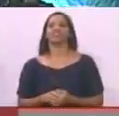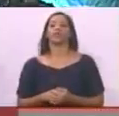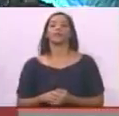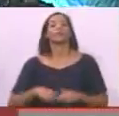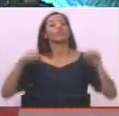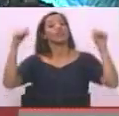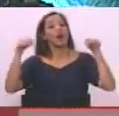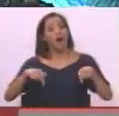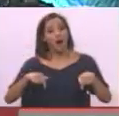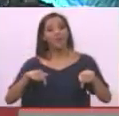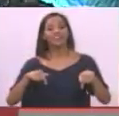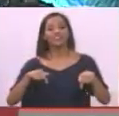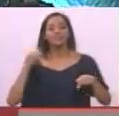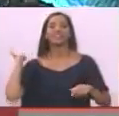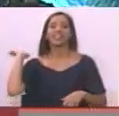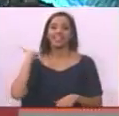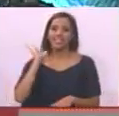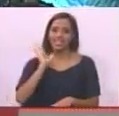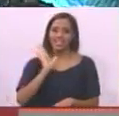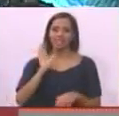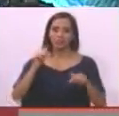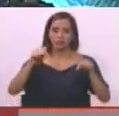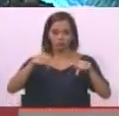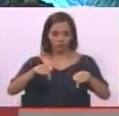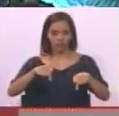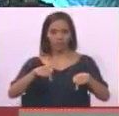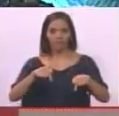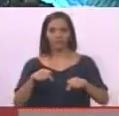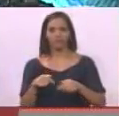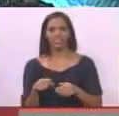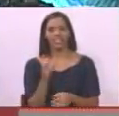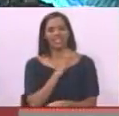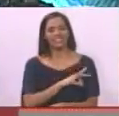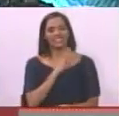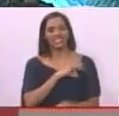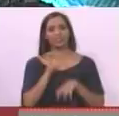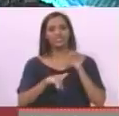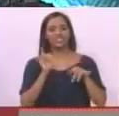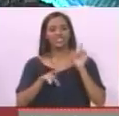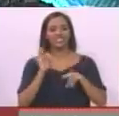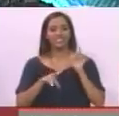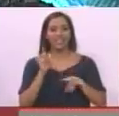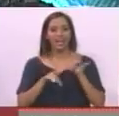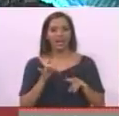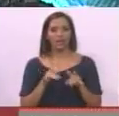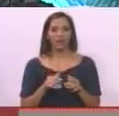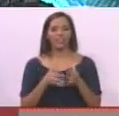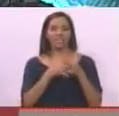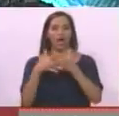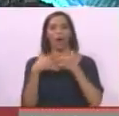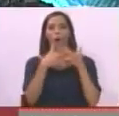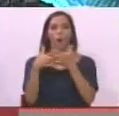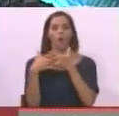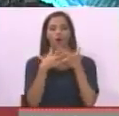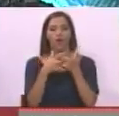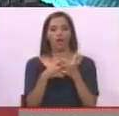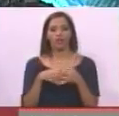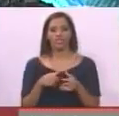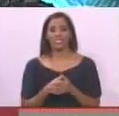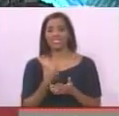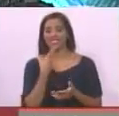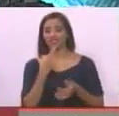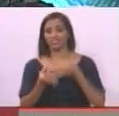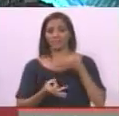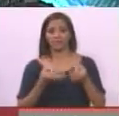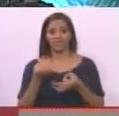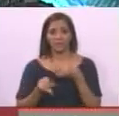Hoy, por cierto, viniendo para acá el señor secretario de Estado de Estados Unidos, Mike Pompeo, dio unas declaraciones